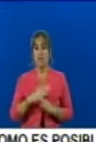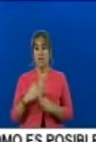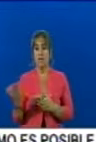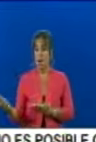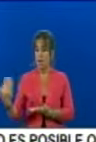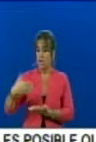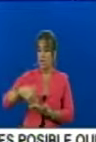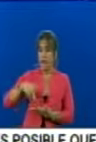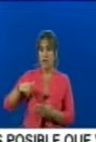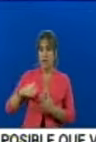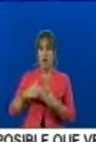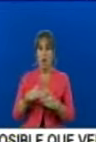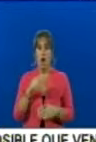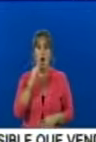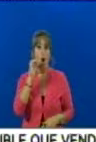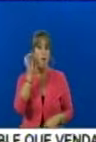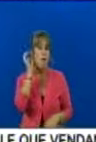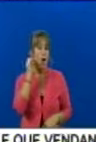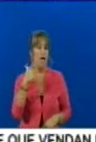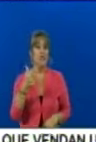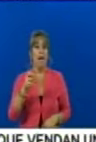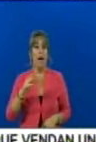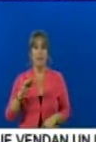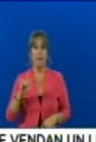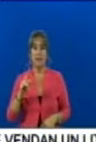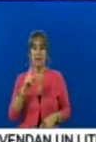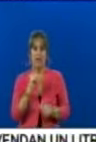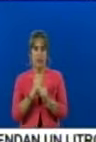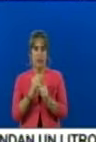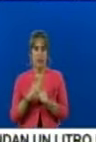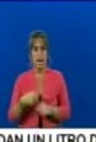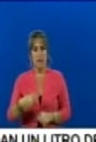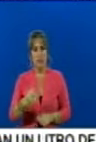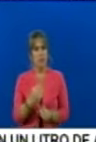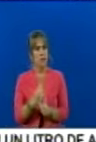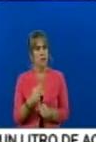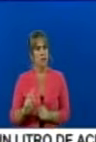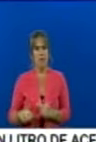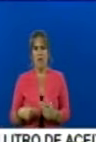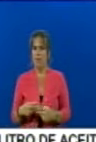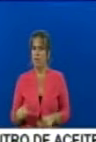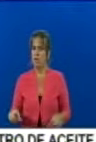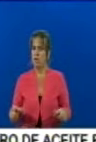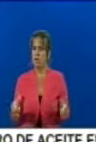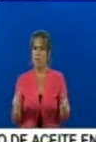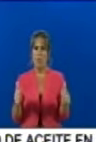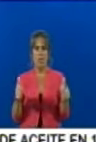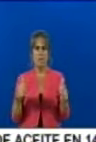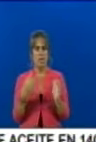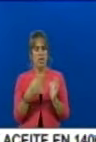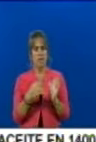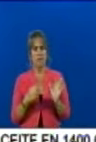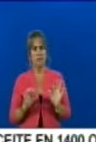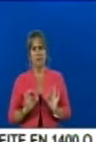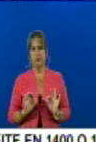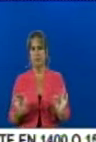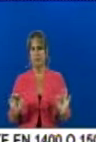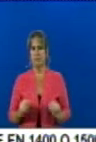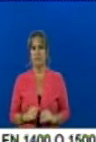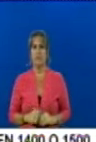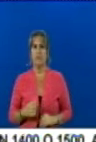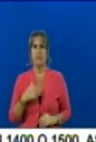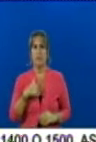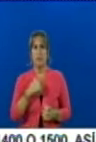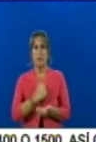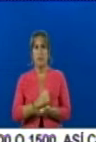llegada a la institución, Yamirka Roque trabaja para garantizar que cada actividad se realice cumpliendo con los indicadores de calidad. Me gradué